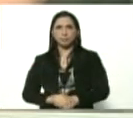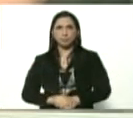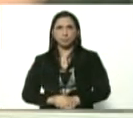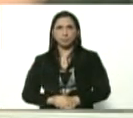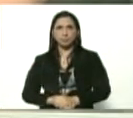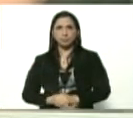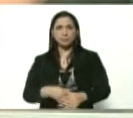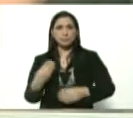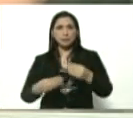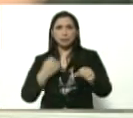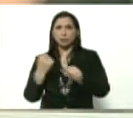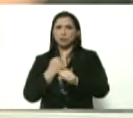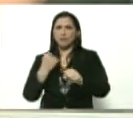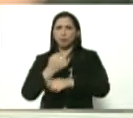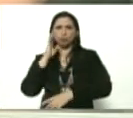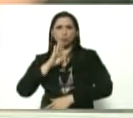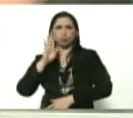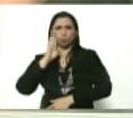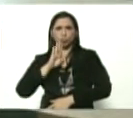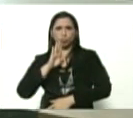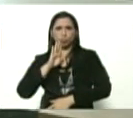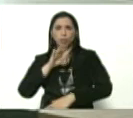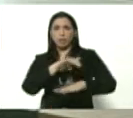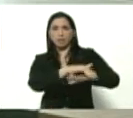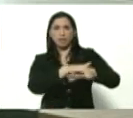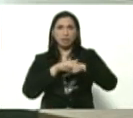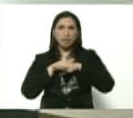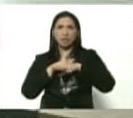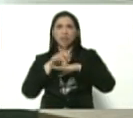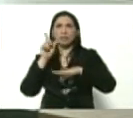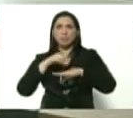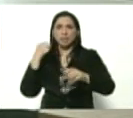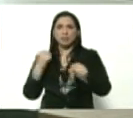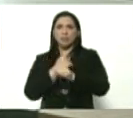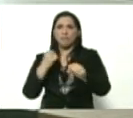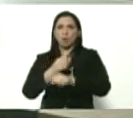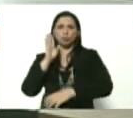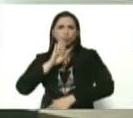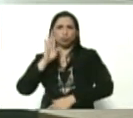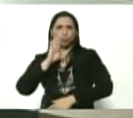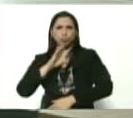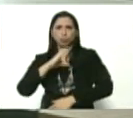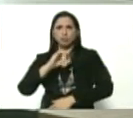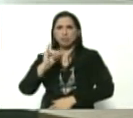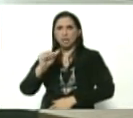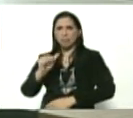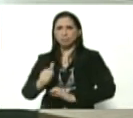Y le ha hecho trabajo sucio al Reino Unido, le ha hecho trabajo sucio a la CIA.